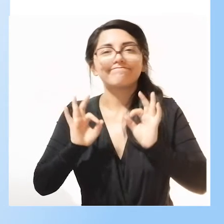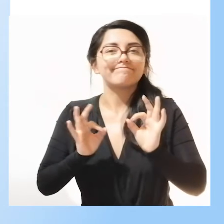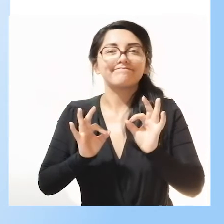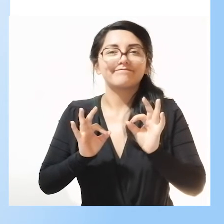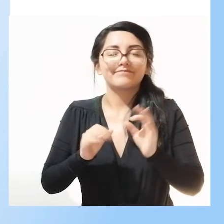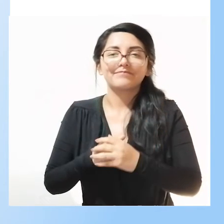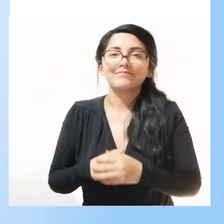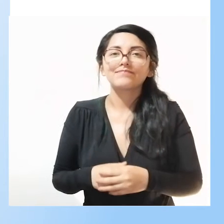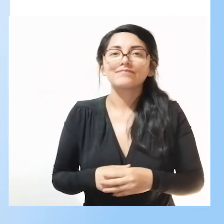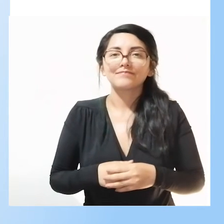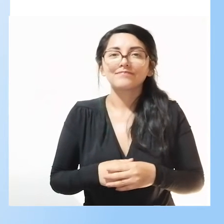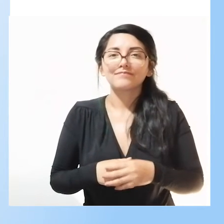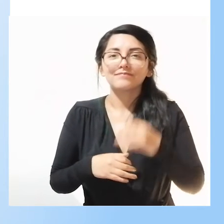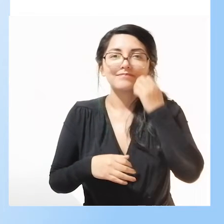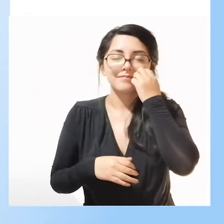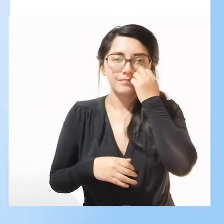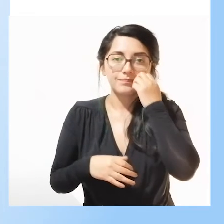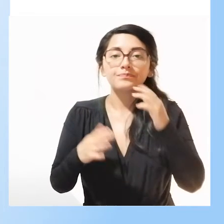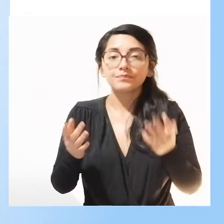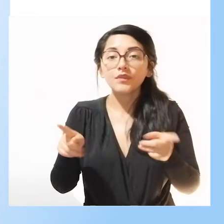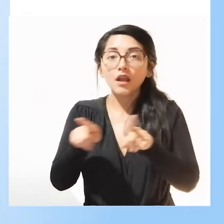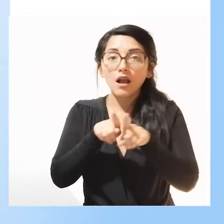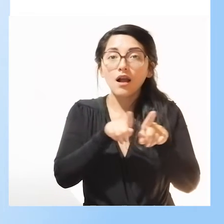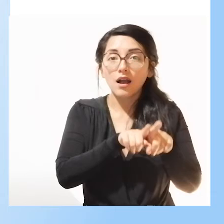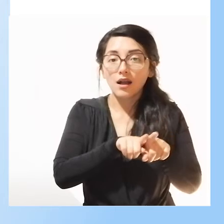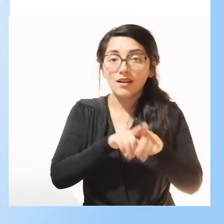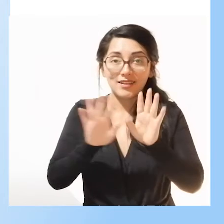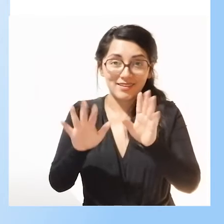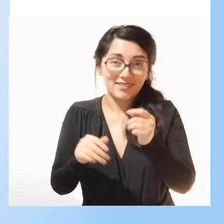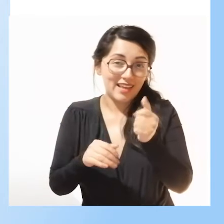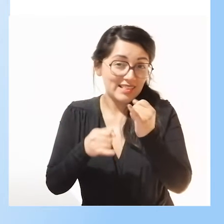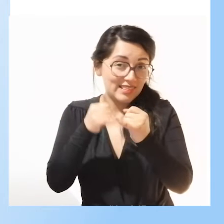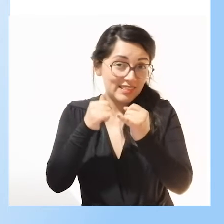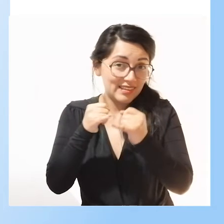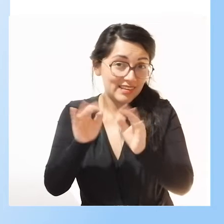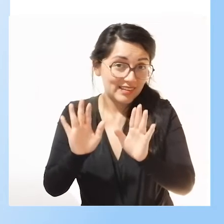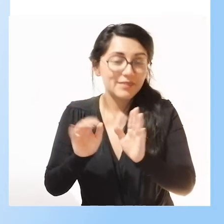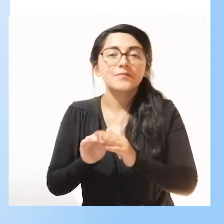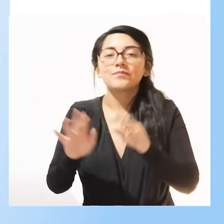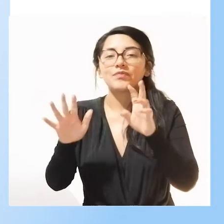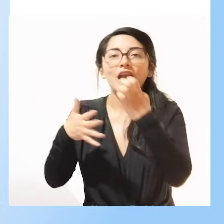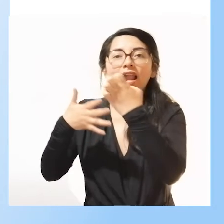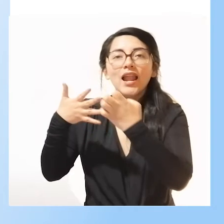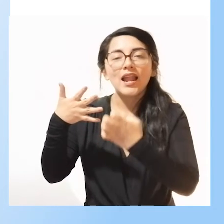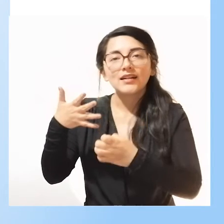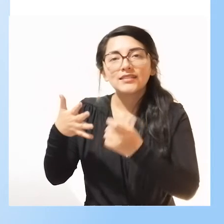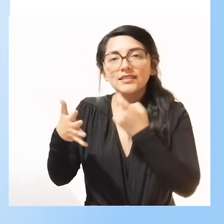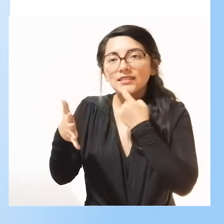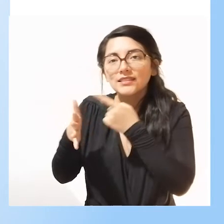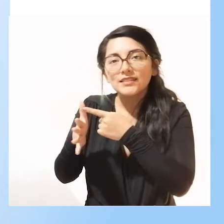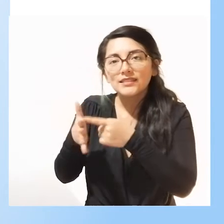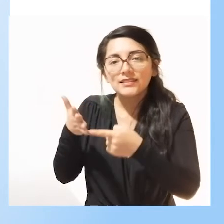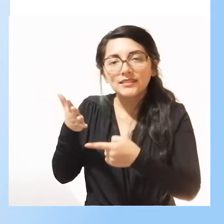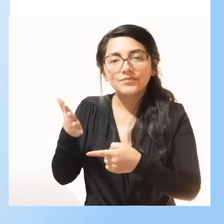estas dimensiones. Y ya voy finalizando con aquellos elementos que hemos dicho que